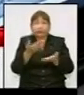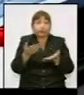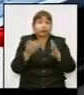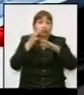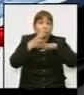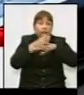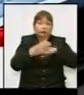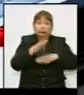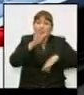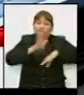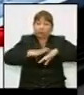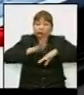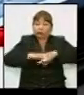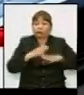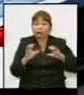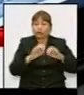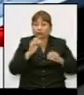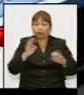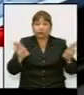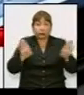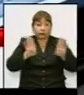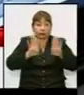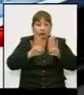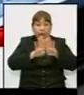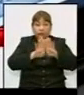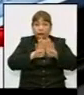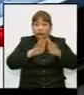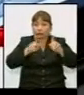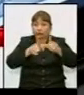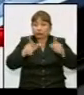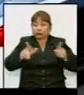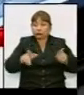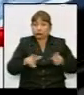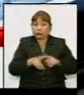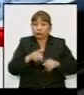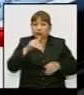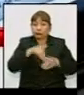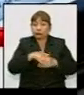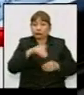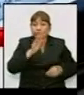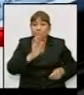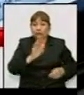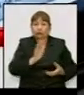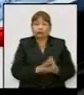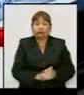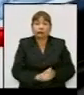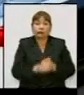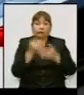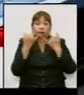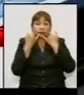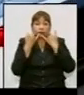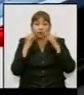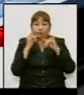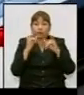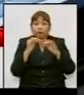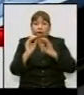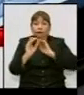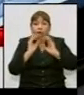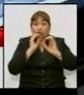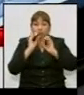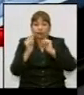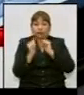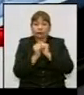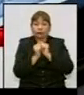las amenazas provenientes del ciberespacio. Asimismo, sus entes técnicos, tanto el Servicio Informática como el Servicio de Comunicaciones,